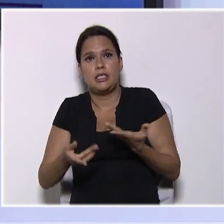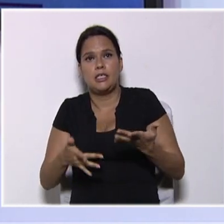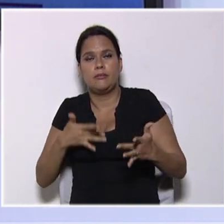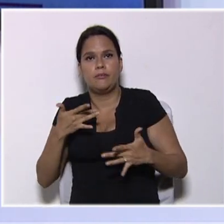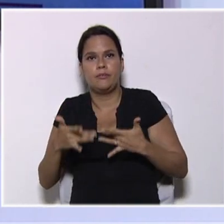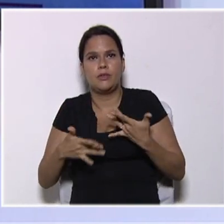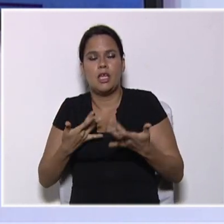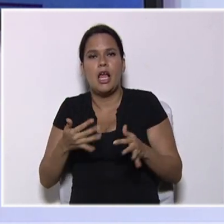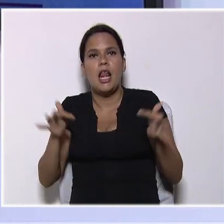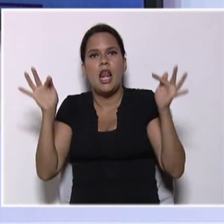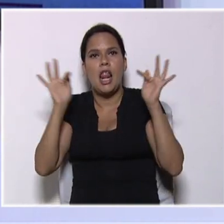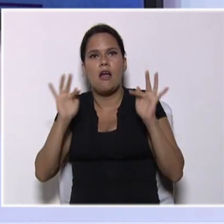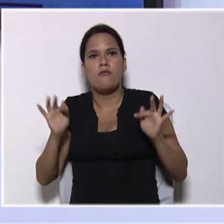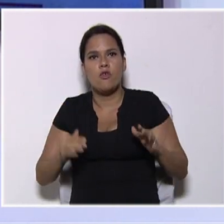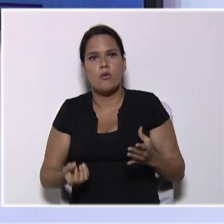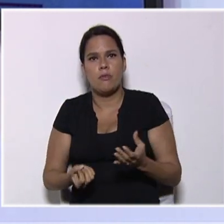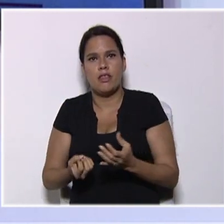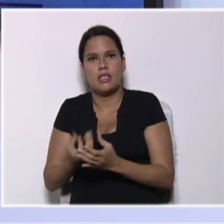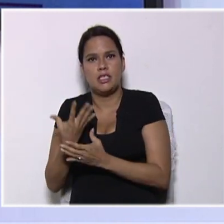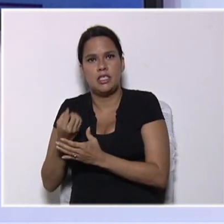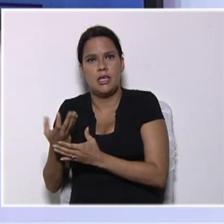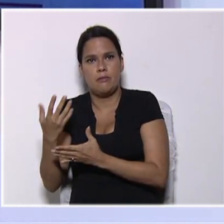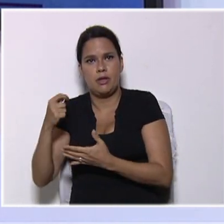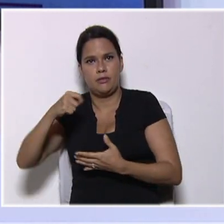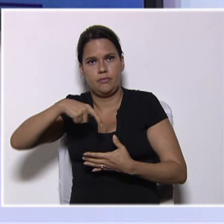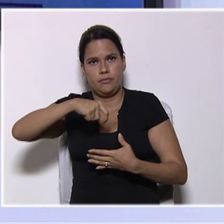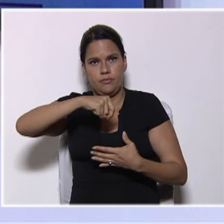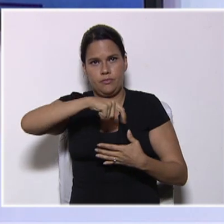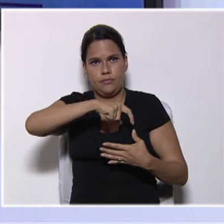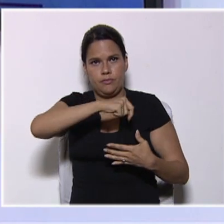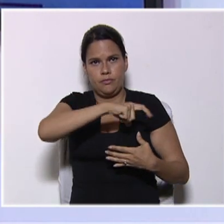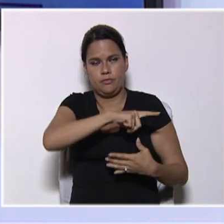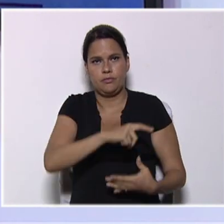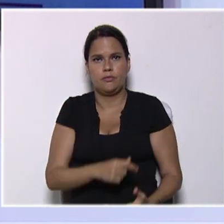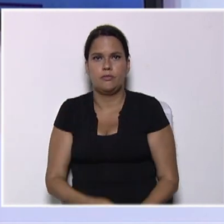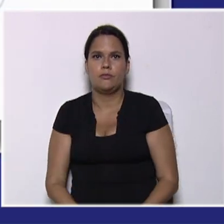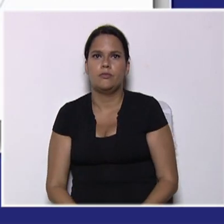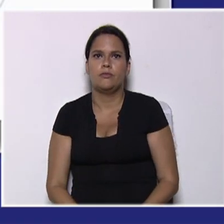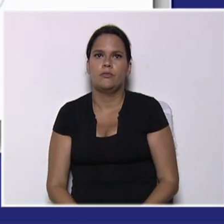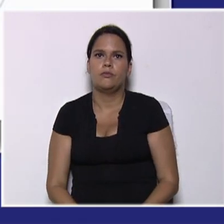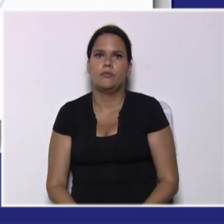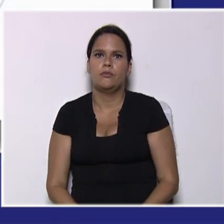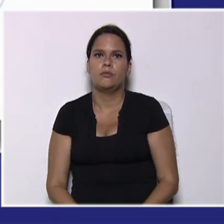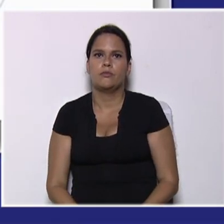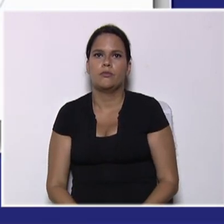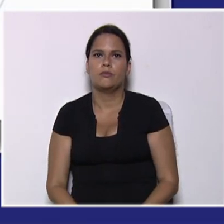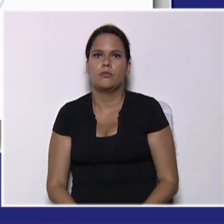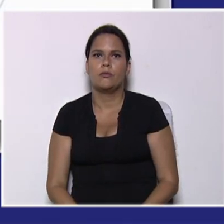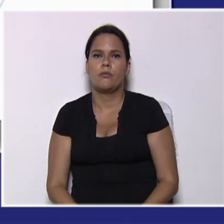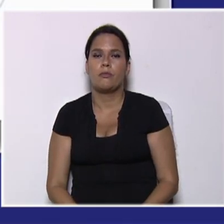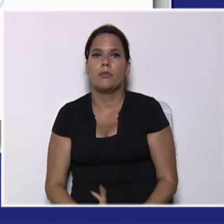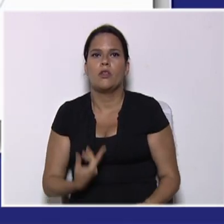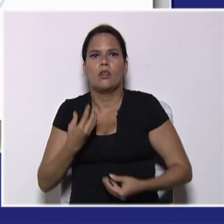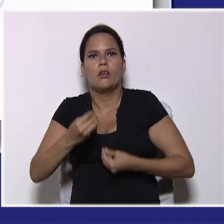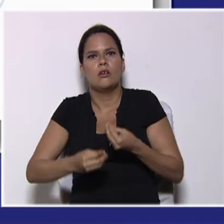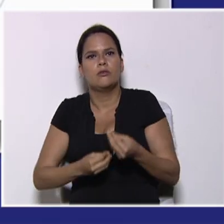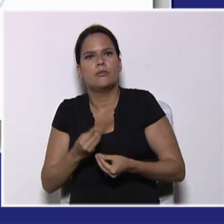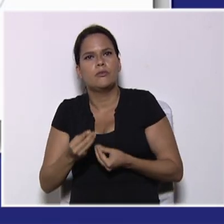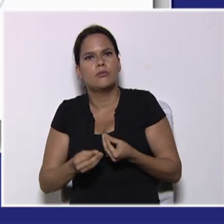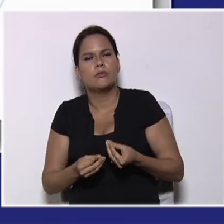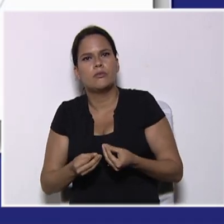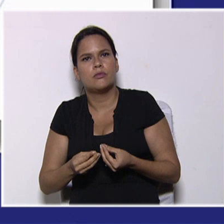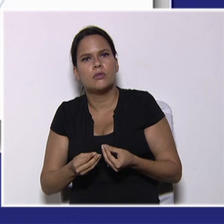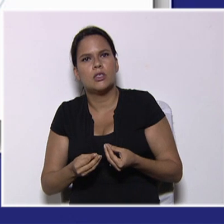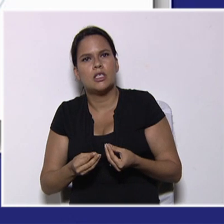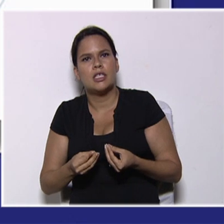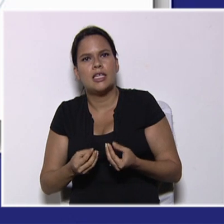formas de siembra, no hay una sola, hay muchas formas de realizar la siembra de plantas. La elaboración del